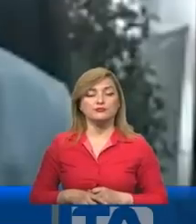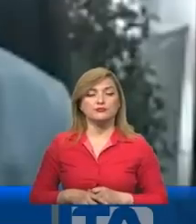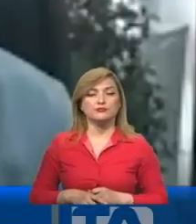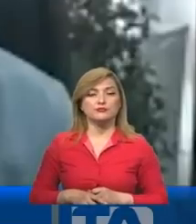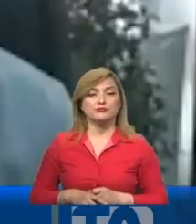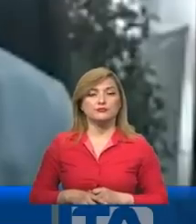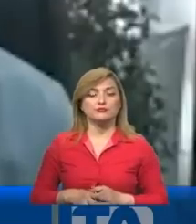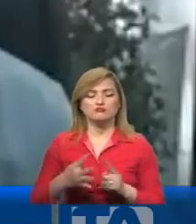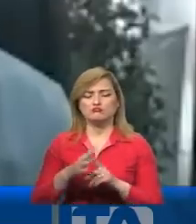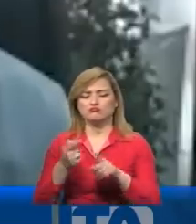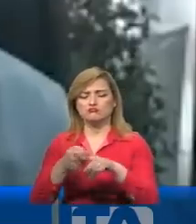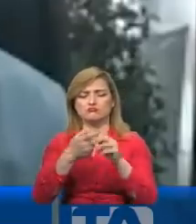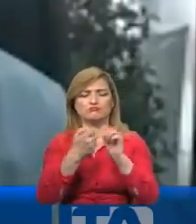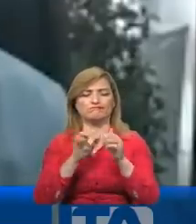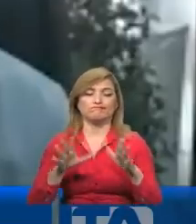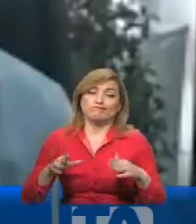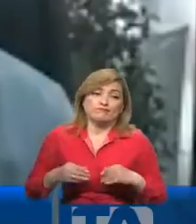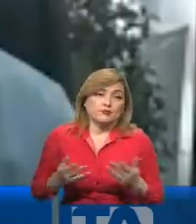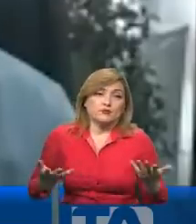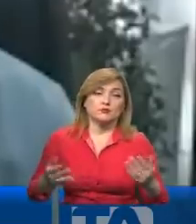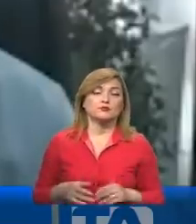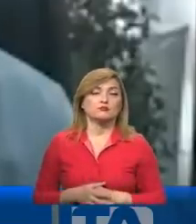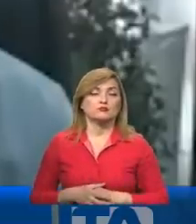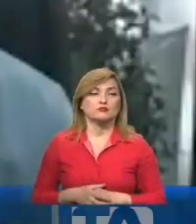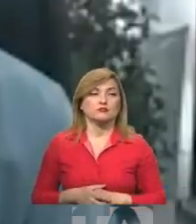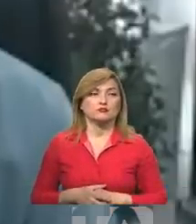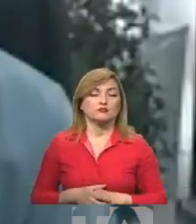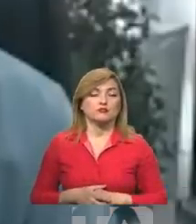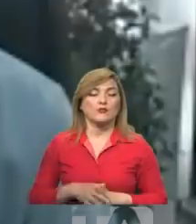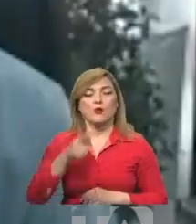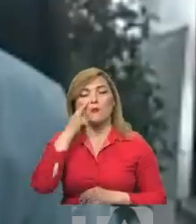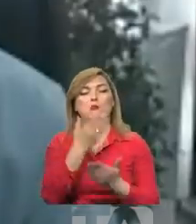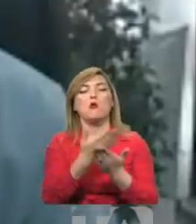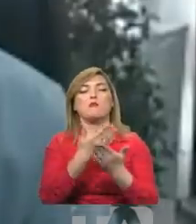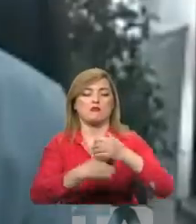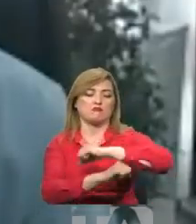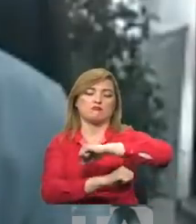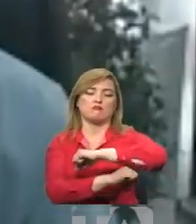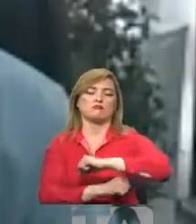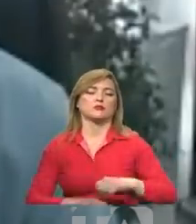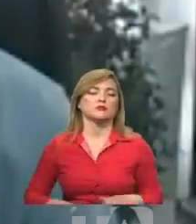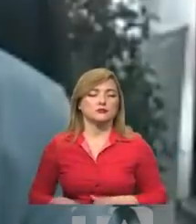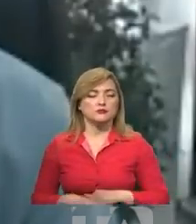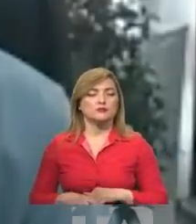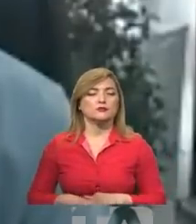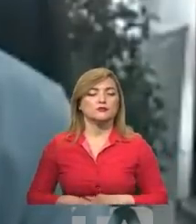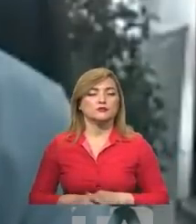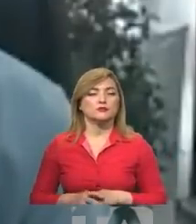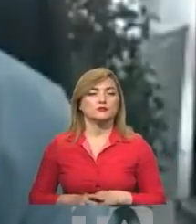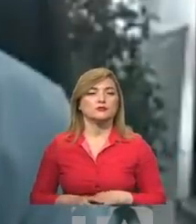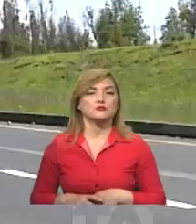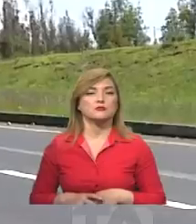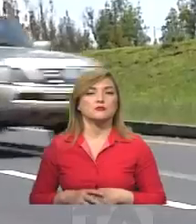aceptar las situaciones siempre y cuando estén sustentadas por gente y que puedan dar origen a